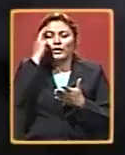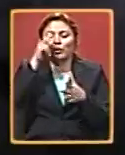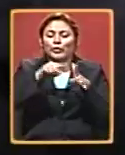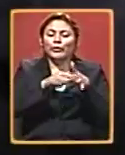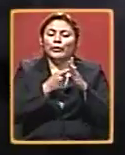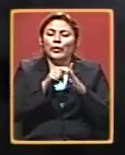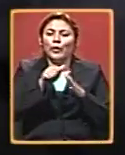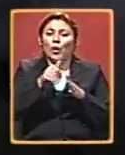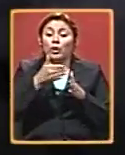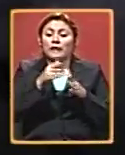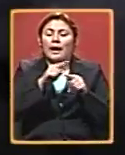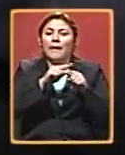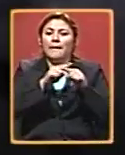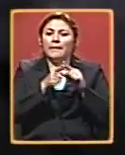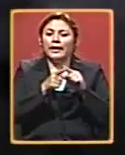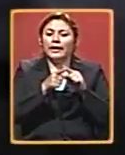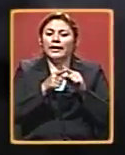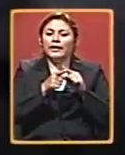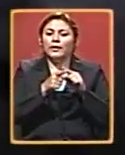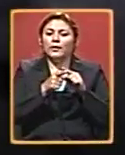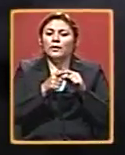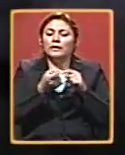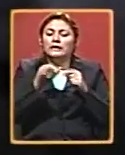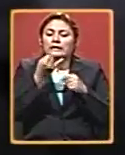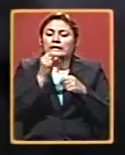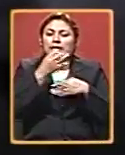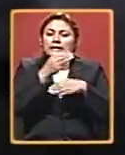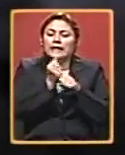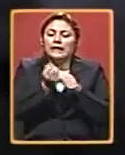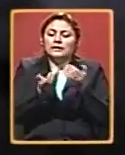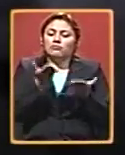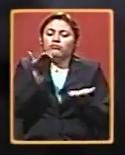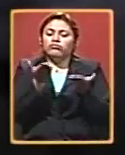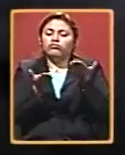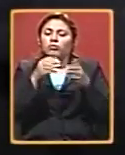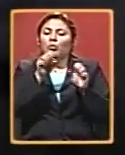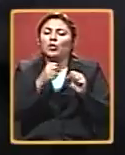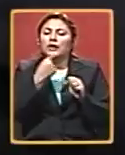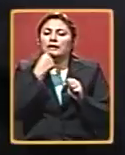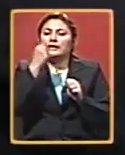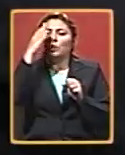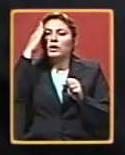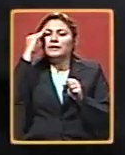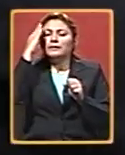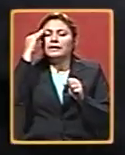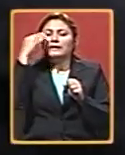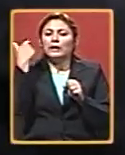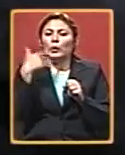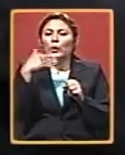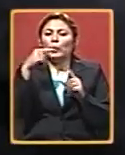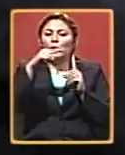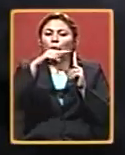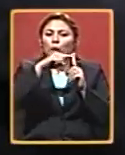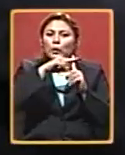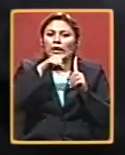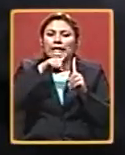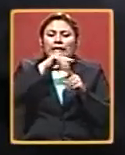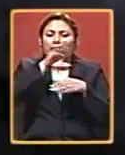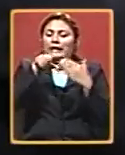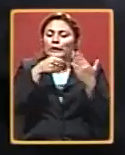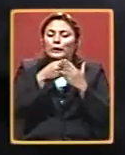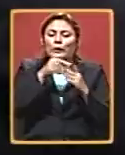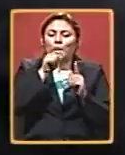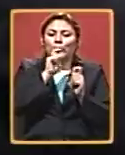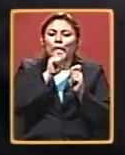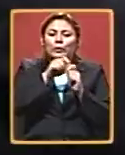¿verdad? Pero que uno, cuando hace el balance hoy, uno podría decir que es una experiencia tremendamente positiva desde todo punto de vista,